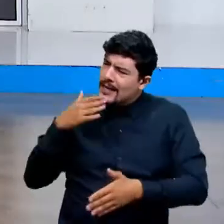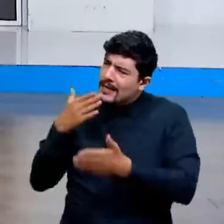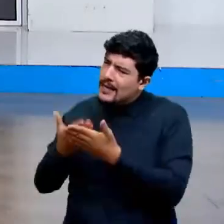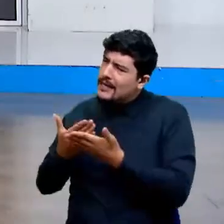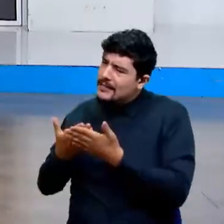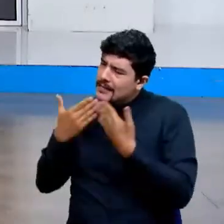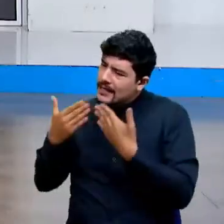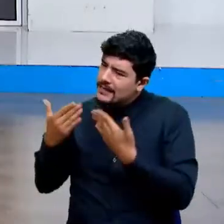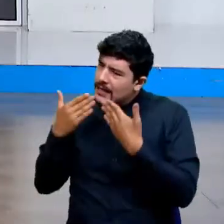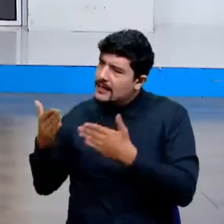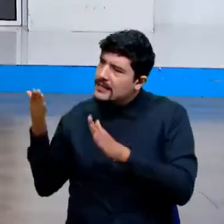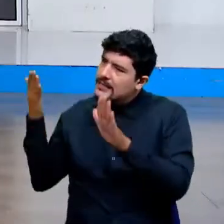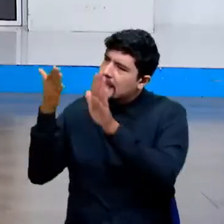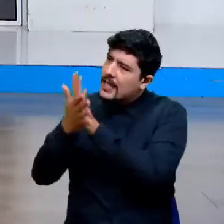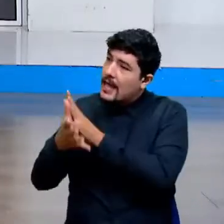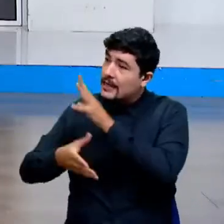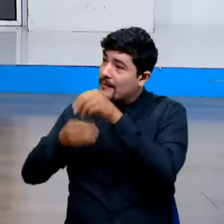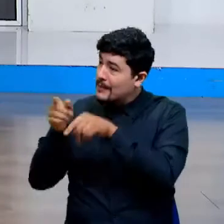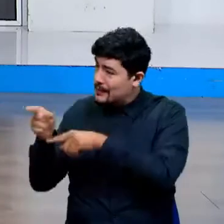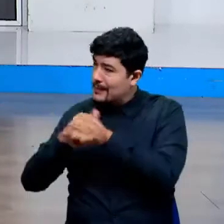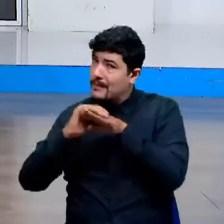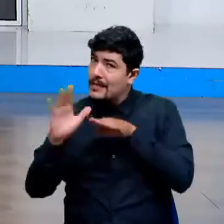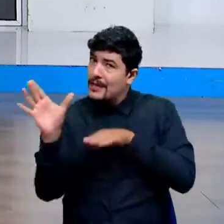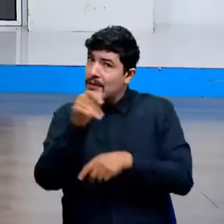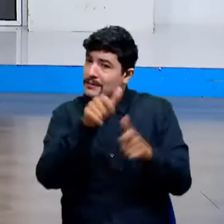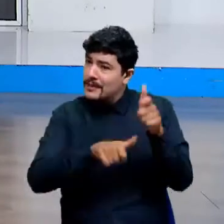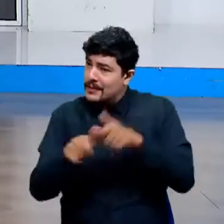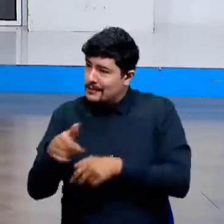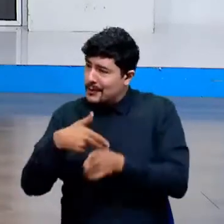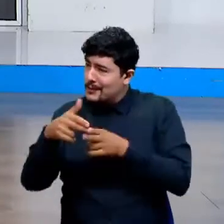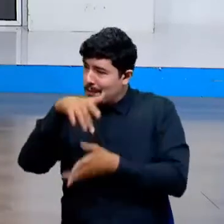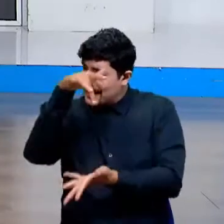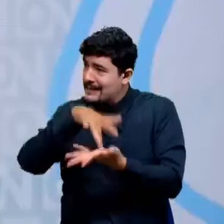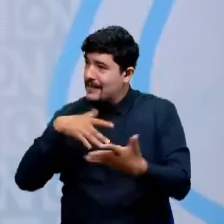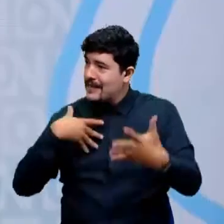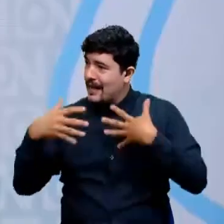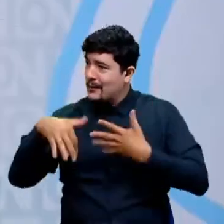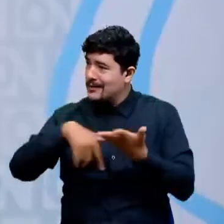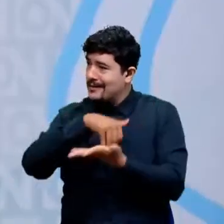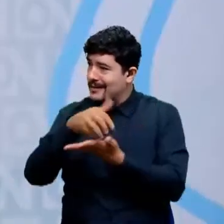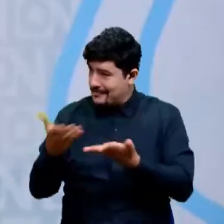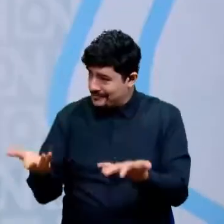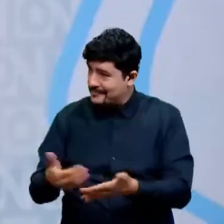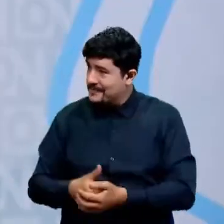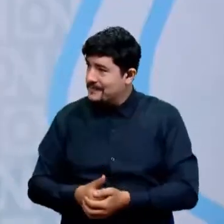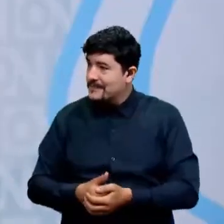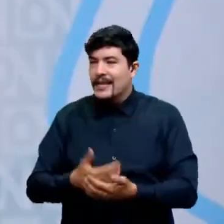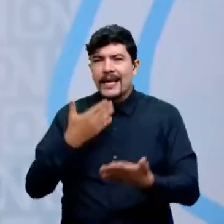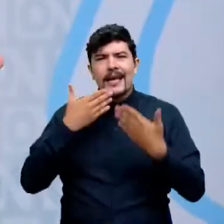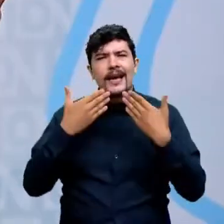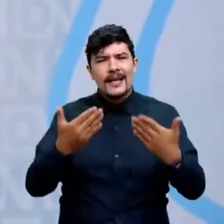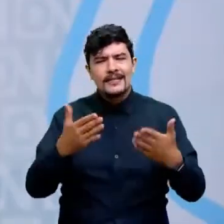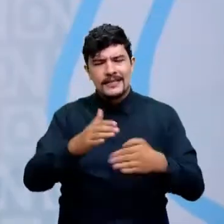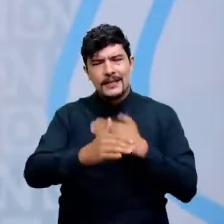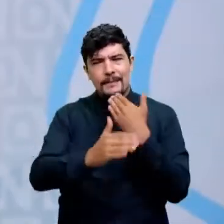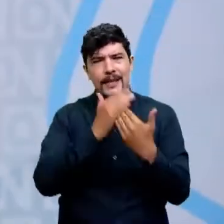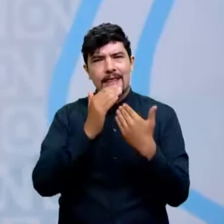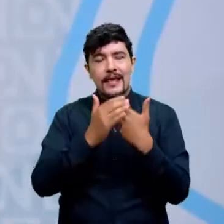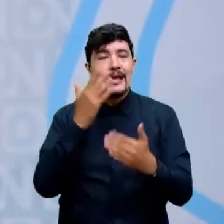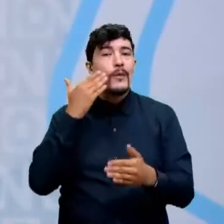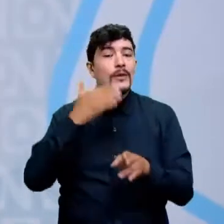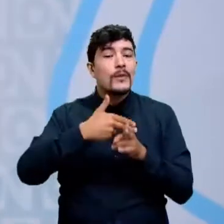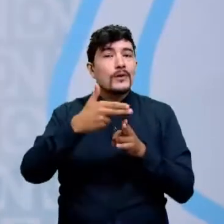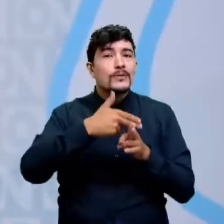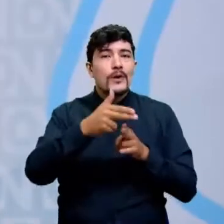información, por supuesto invitar a los televidentes ahí rápidamente a que asistan al Teatro Santander. Bueno, muchas gracias por la invitación. Nada, este